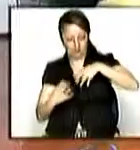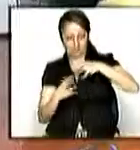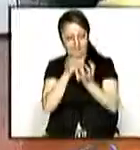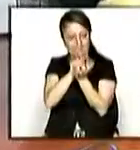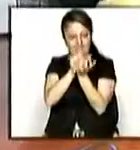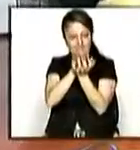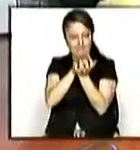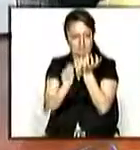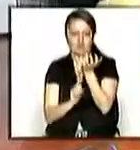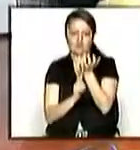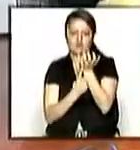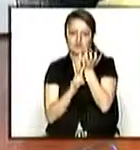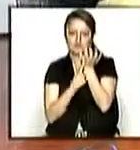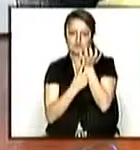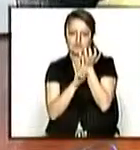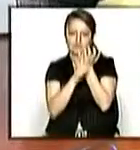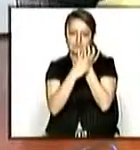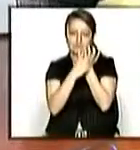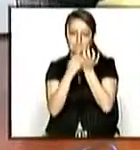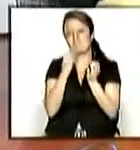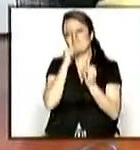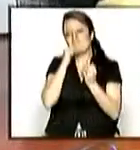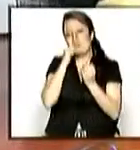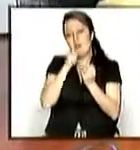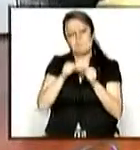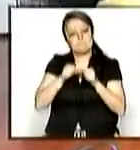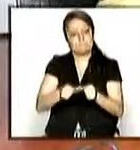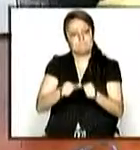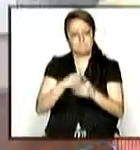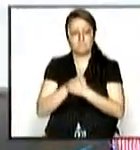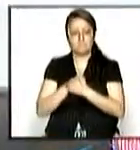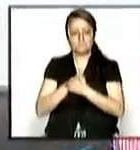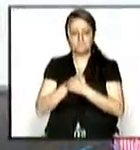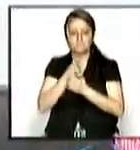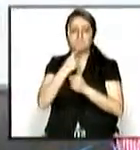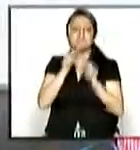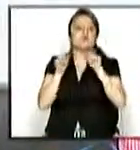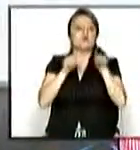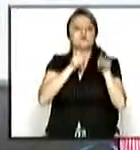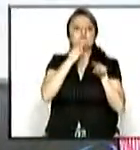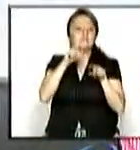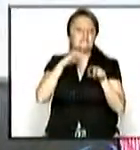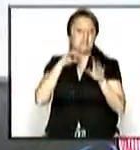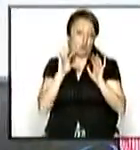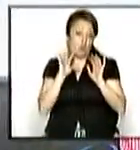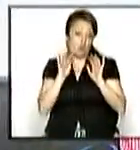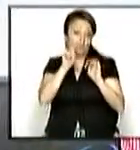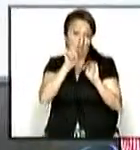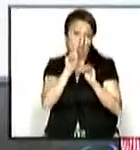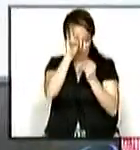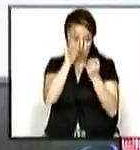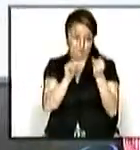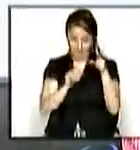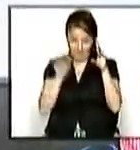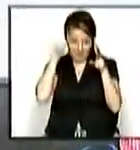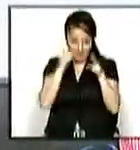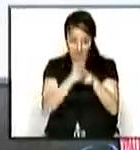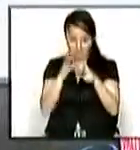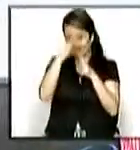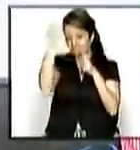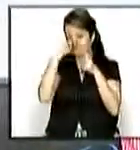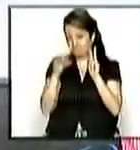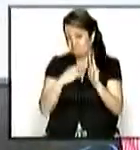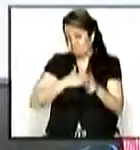Bueno, tenemos dos opciones cuando nos falta un diente o varios dientes: es hacer un puente fijo, que es lo que la doctora ahorita